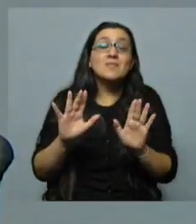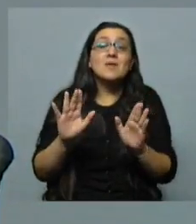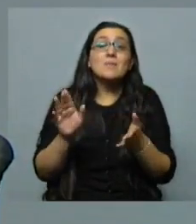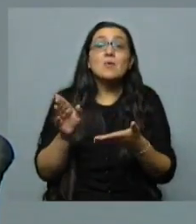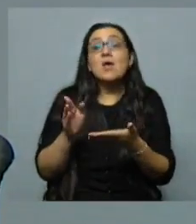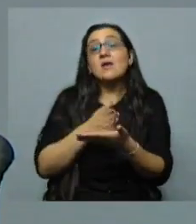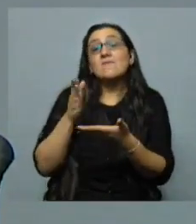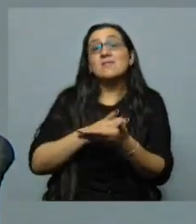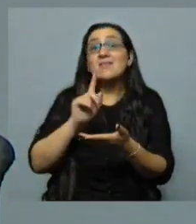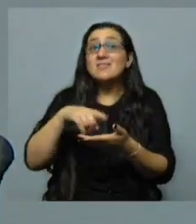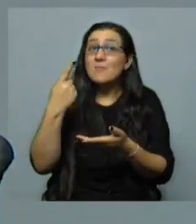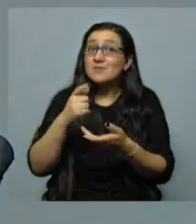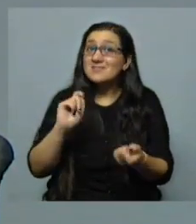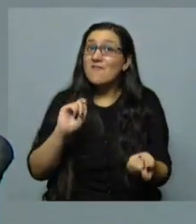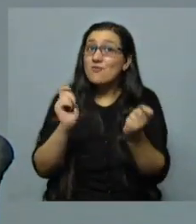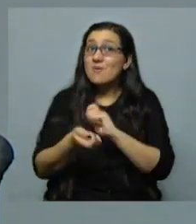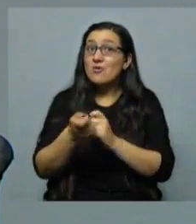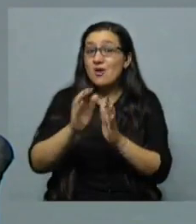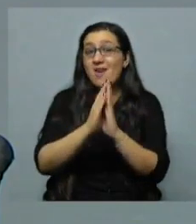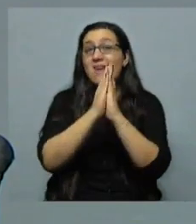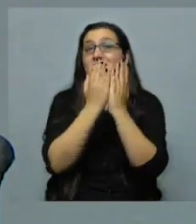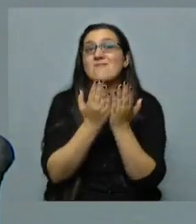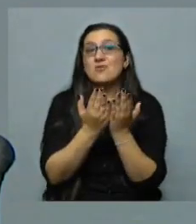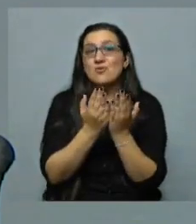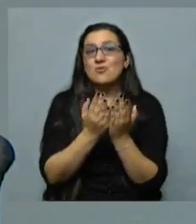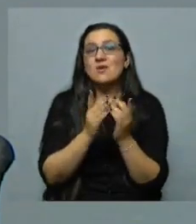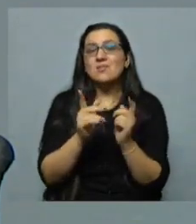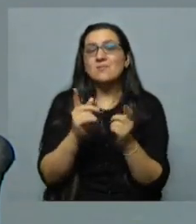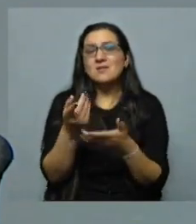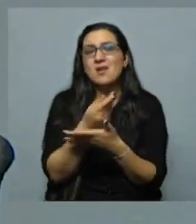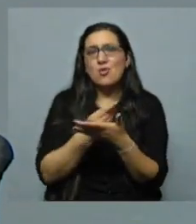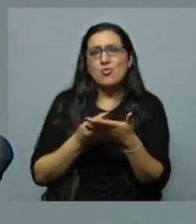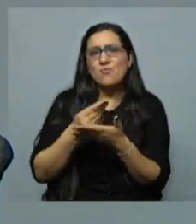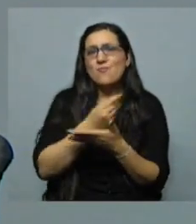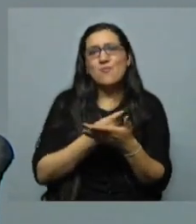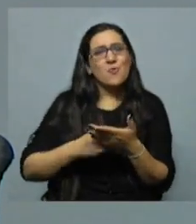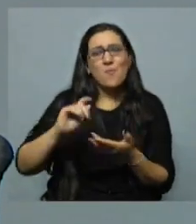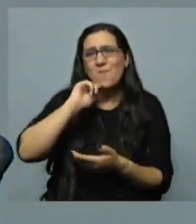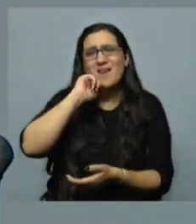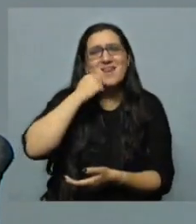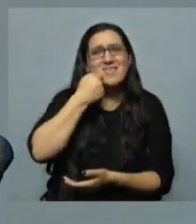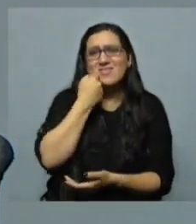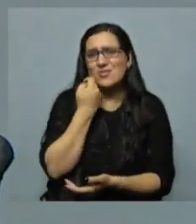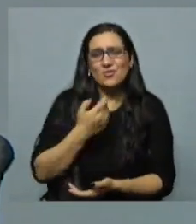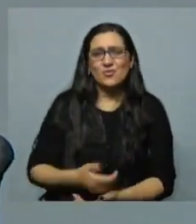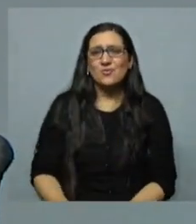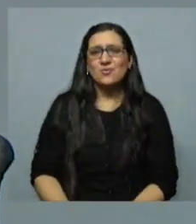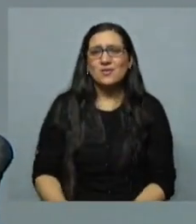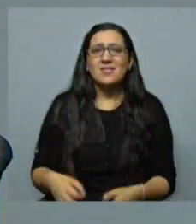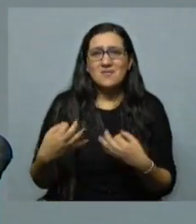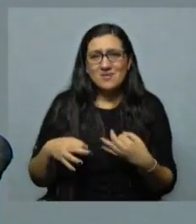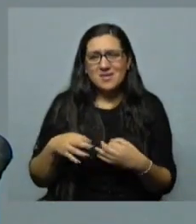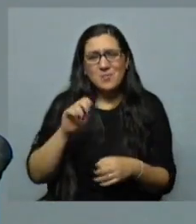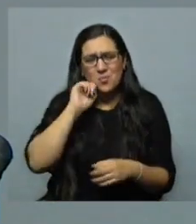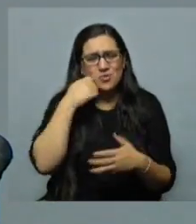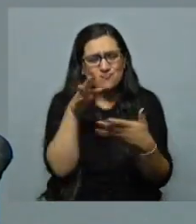libro. Y que también tiene unas ilustraciones hermosas. Es uno de los libros objeto más bonitos que he visto en el último tiempo. Es realmente una delicia de